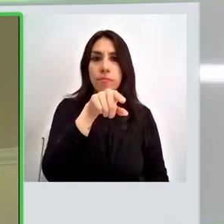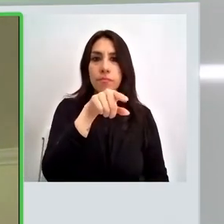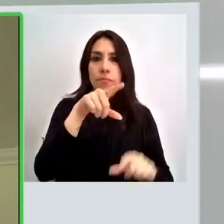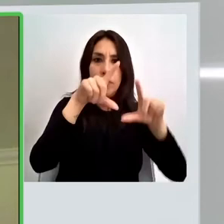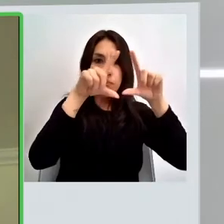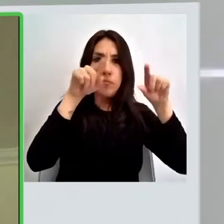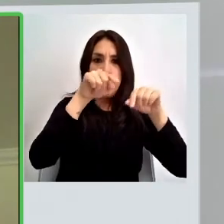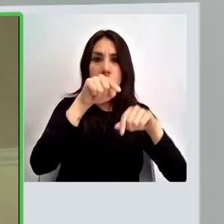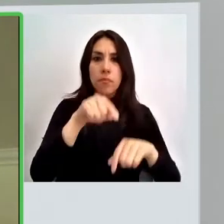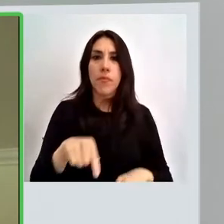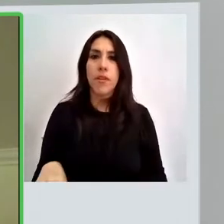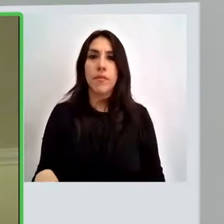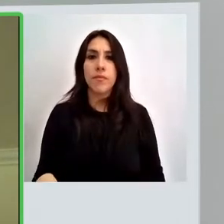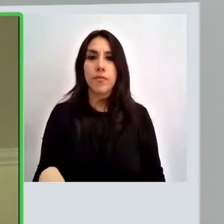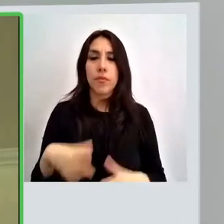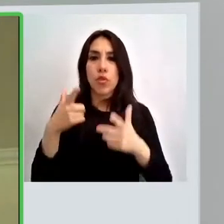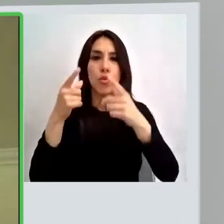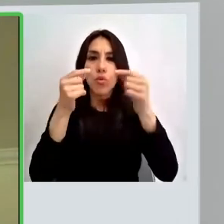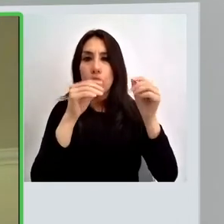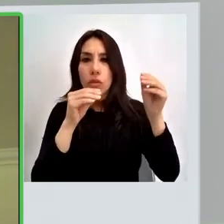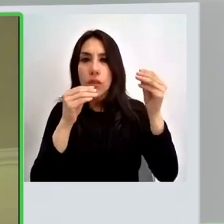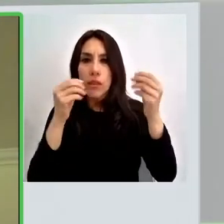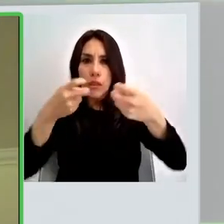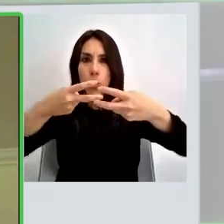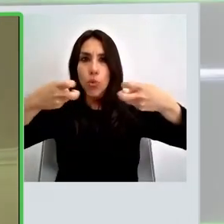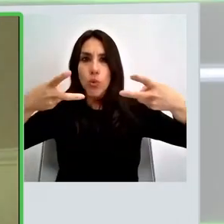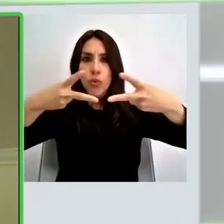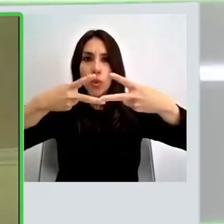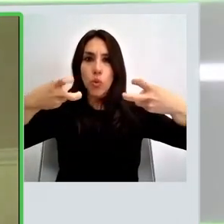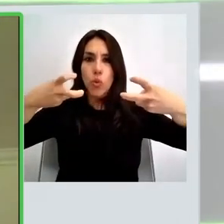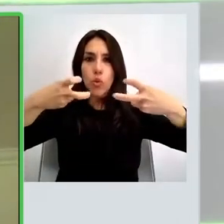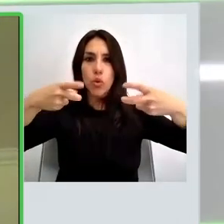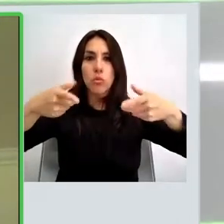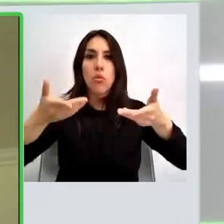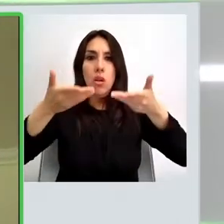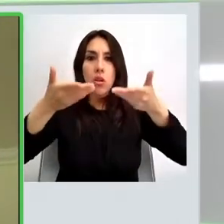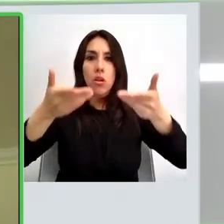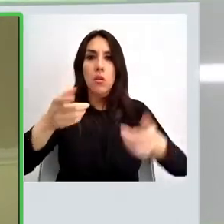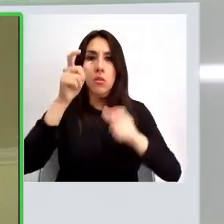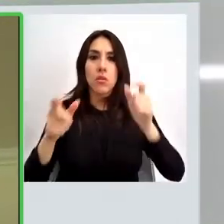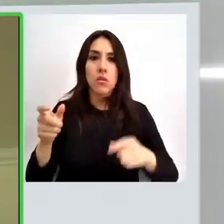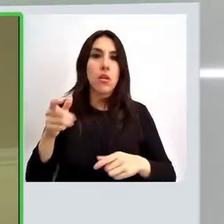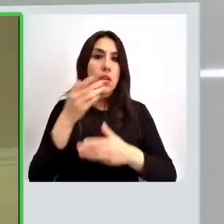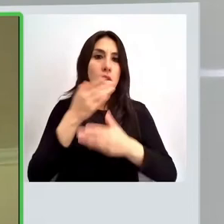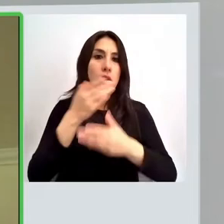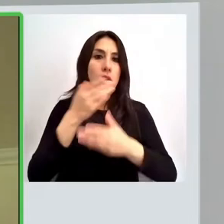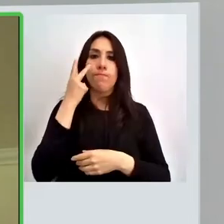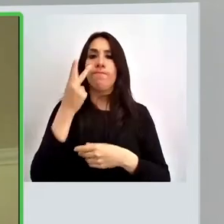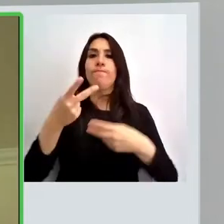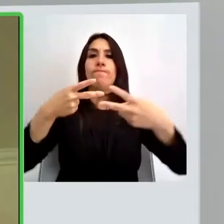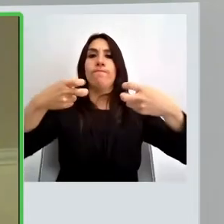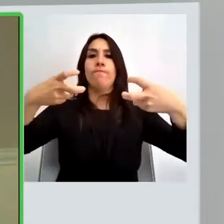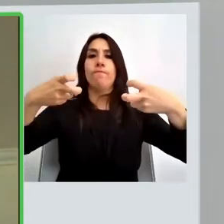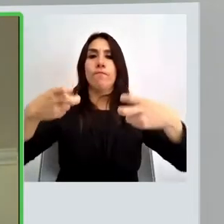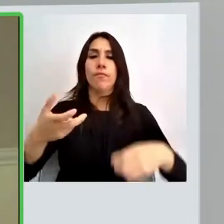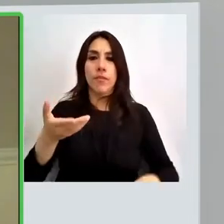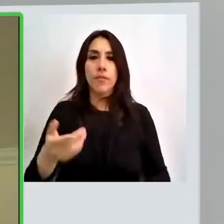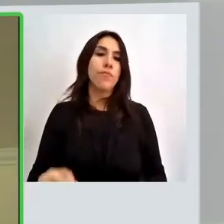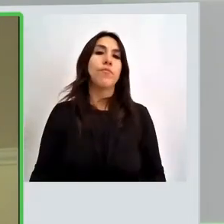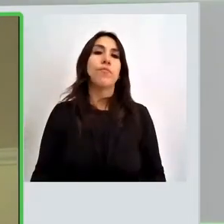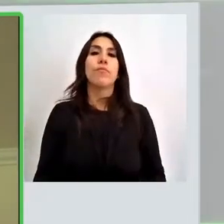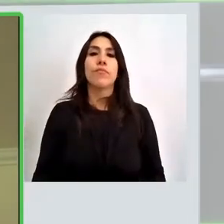subtitulación en tiempo real para las personas con discapacidad y eso tenía que implementarse dentro de tres años